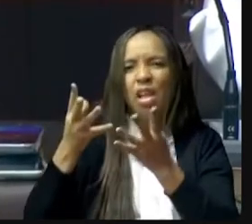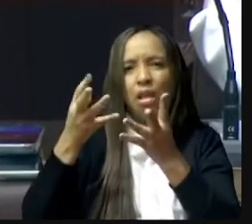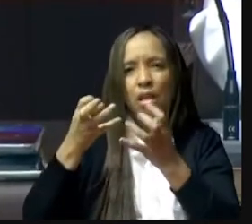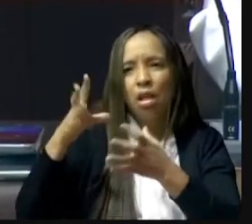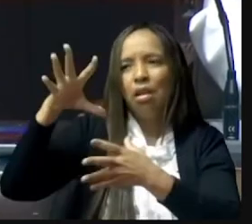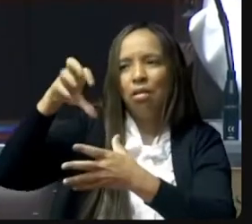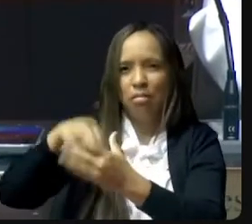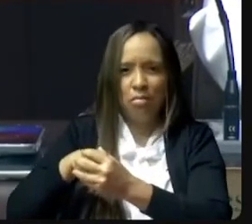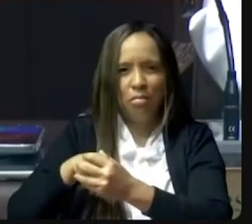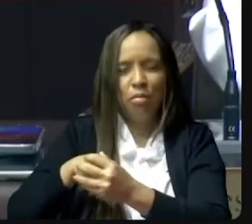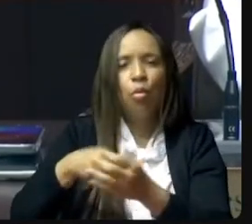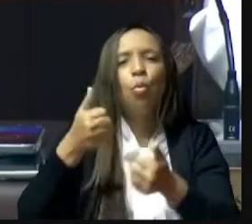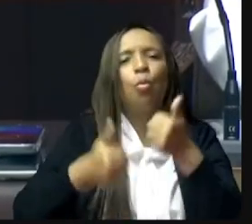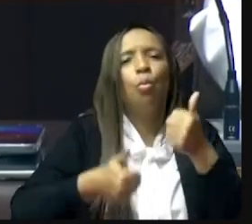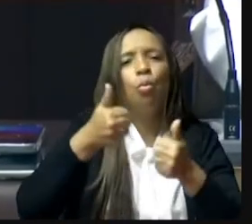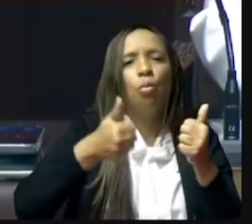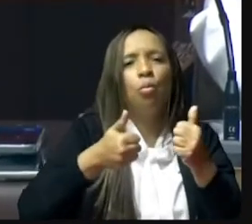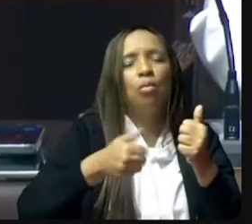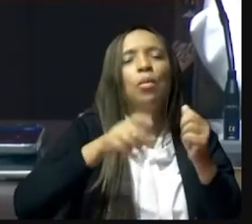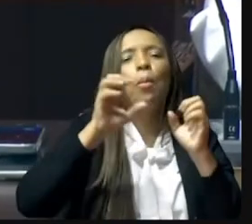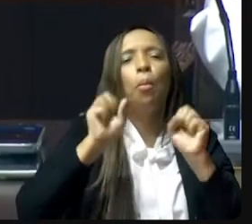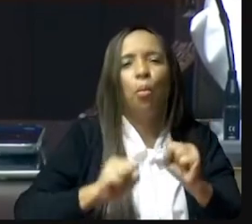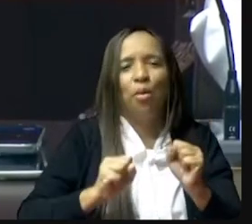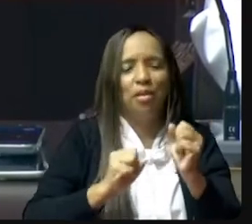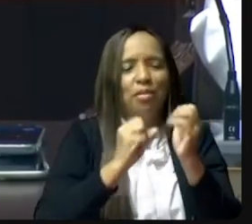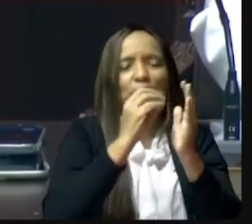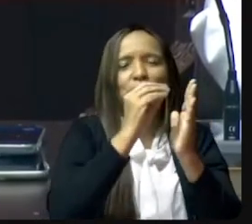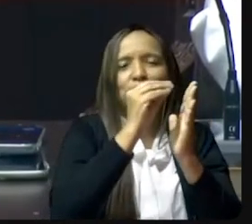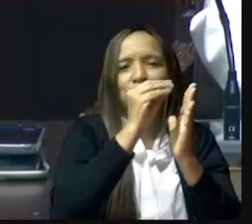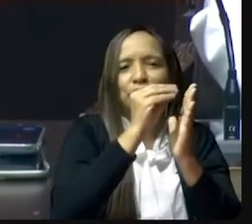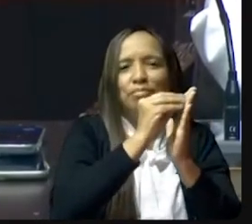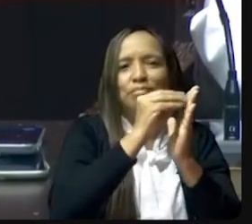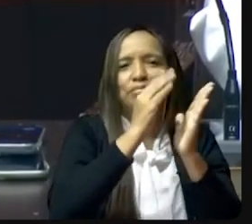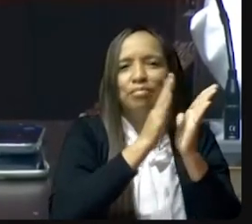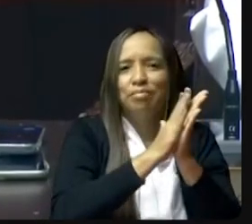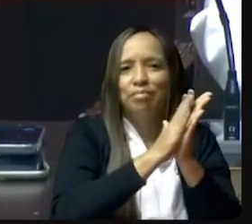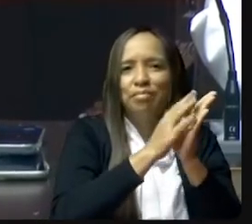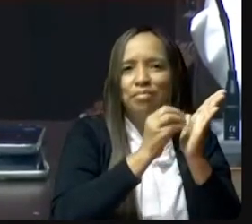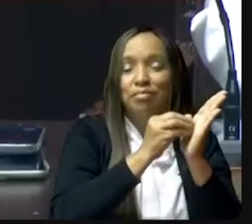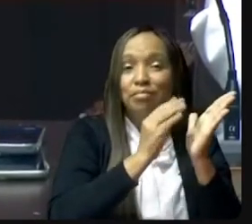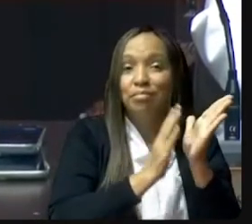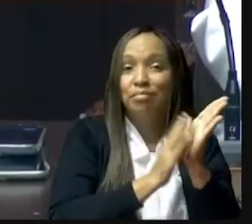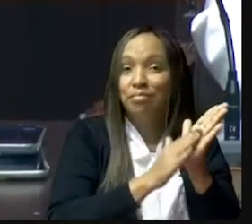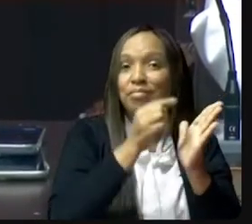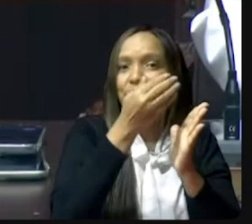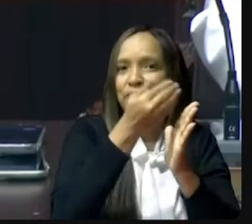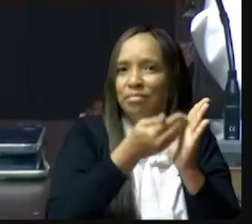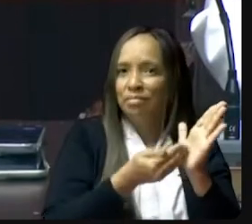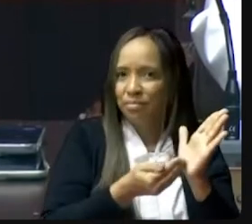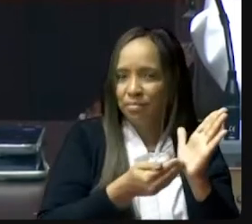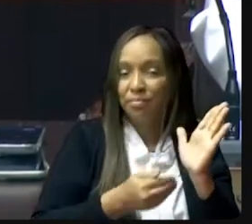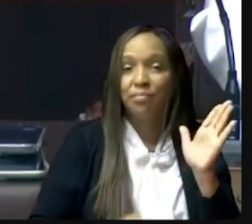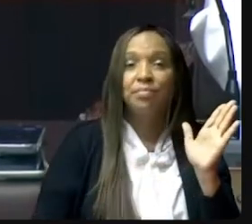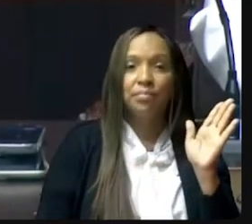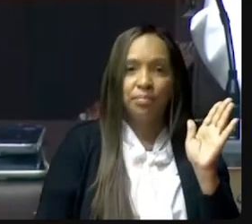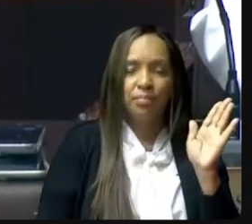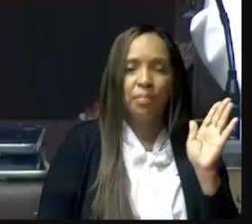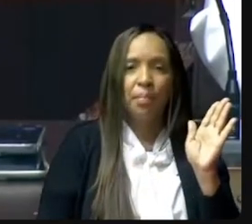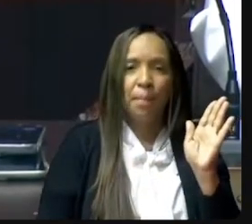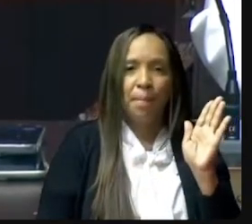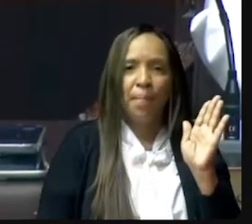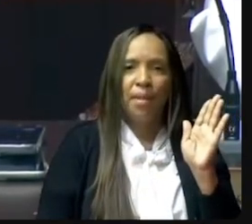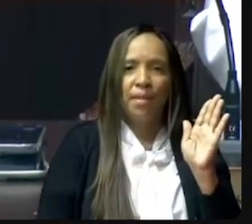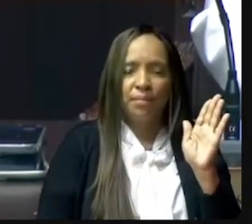bien Ahora bien el que usted se inscriba